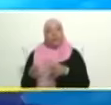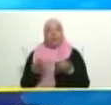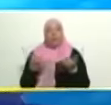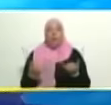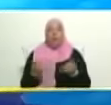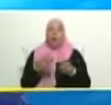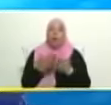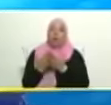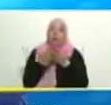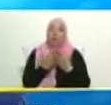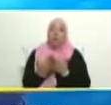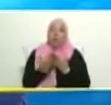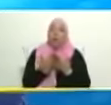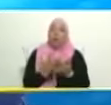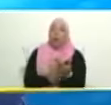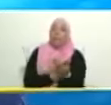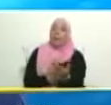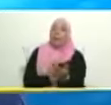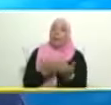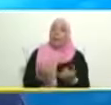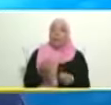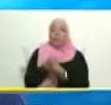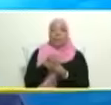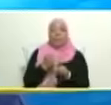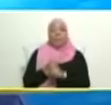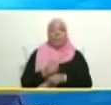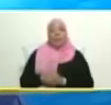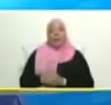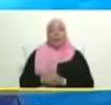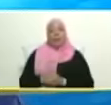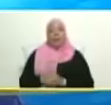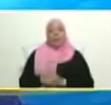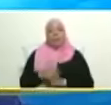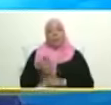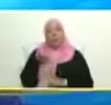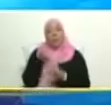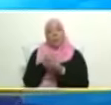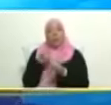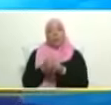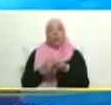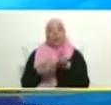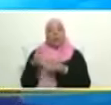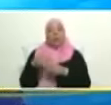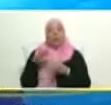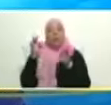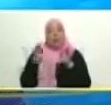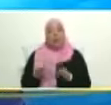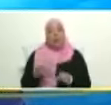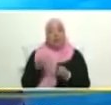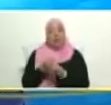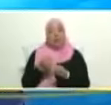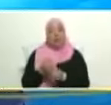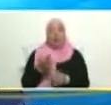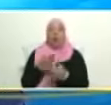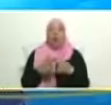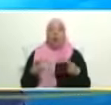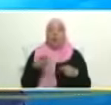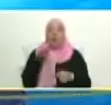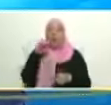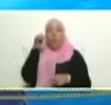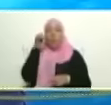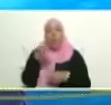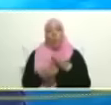constante estudio permanente y además fortaleciendo la autoconciencia con exigencia y autoexigencia,